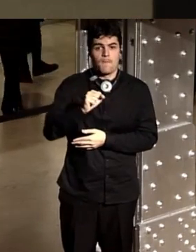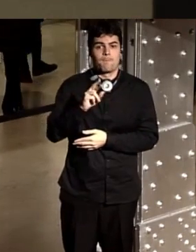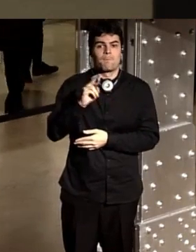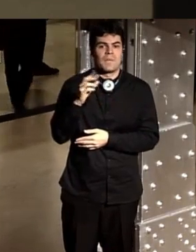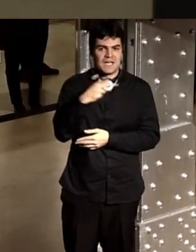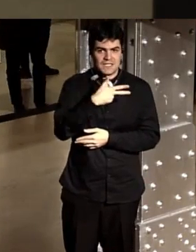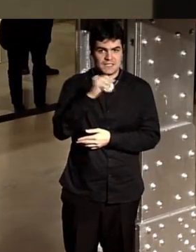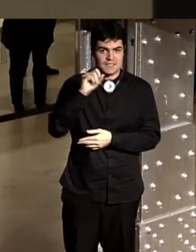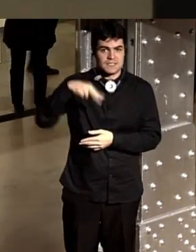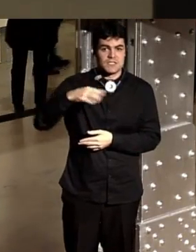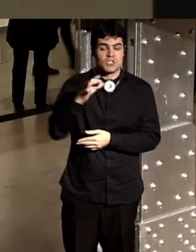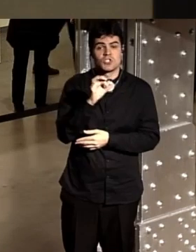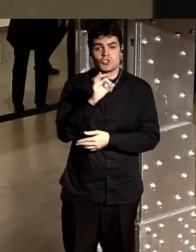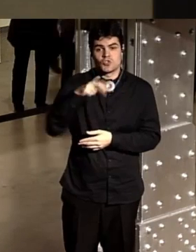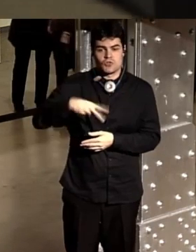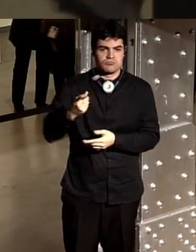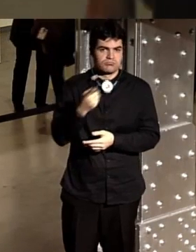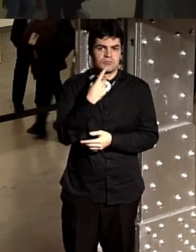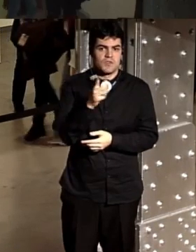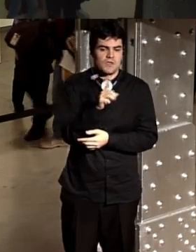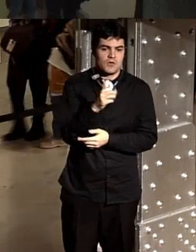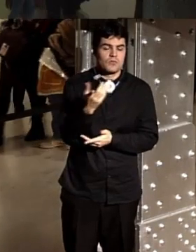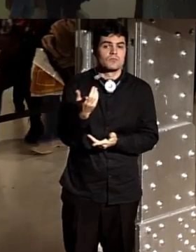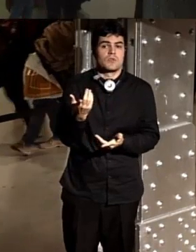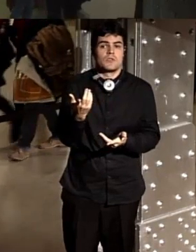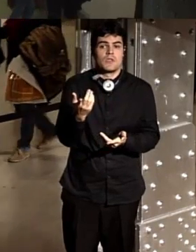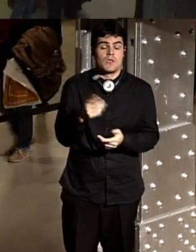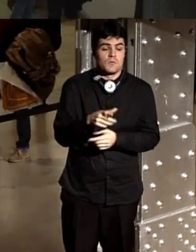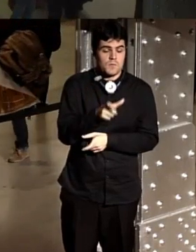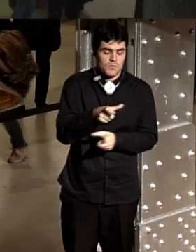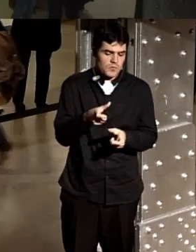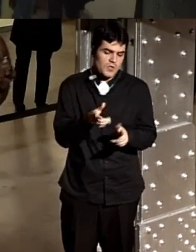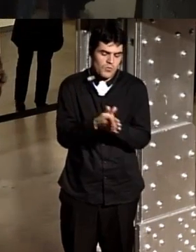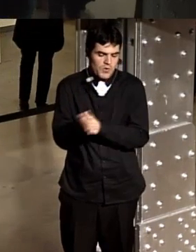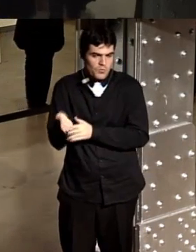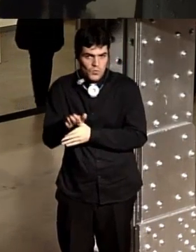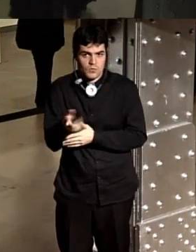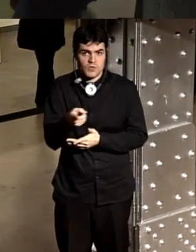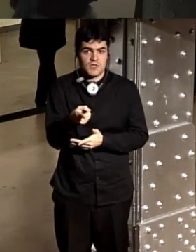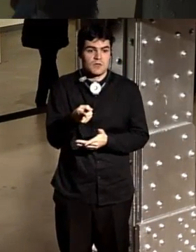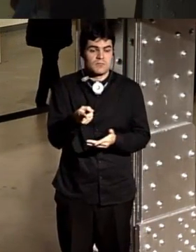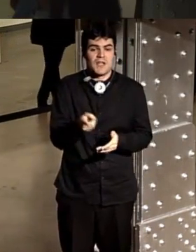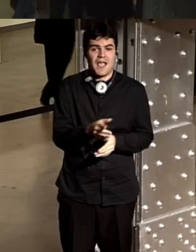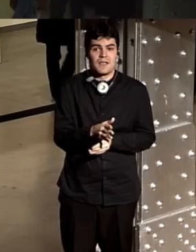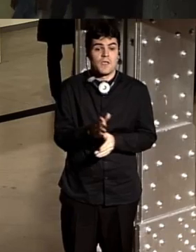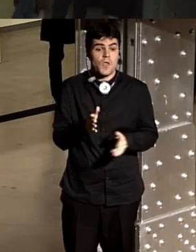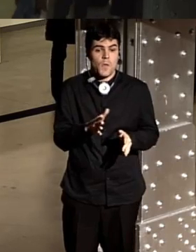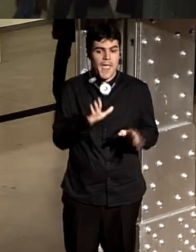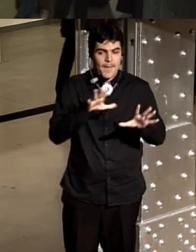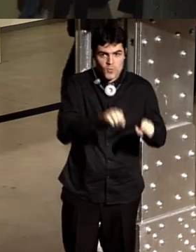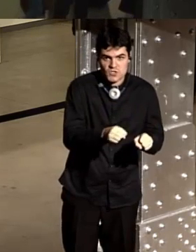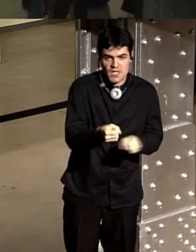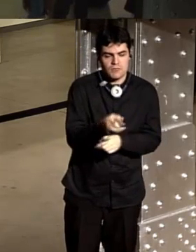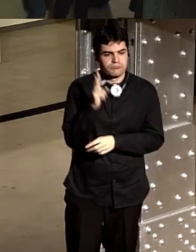uno de los supervivientes de la emboscada en la que murió Kurt Sorg y Miguel Gil. Él no quería escribir la emboscada, pero luego cuando os ponéis a escribir,